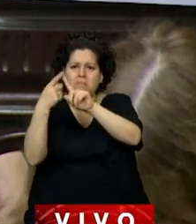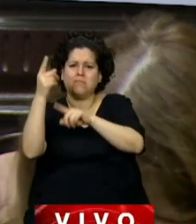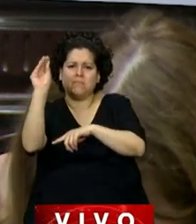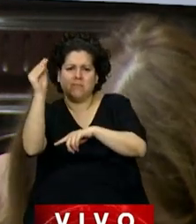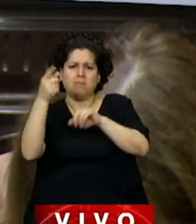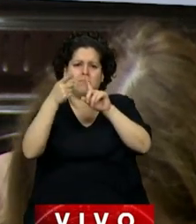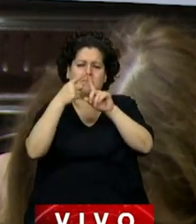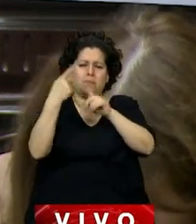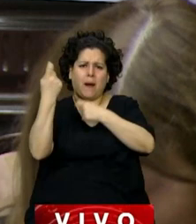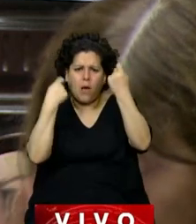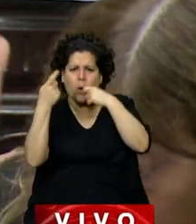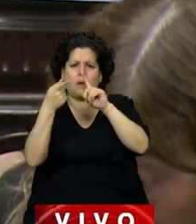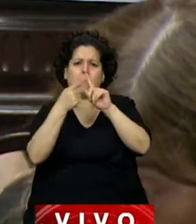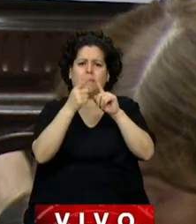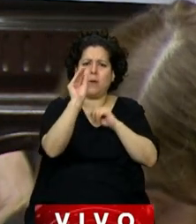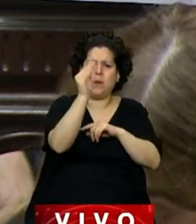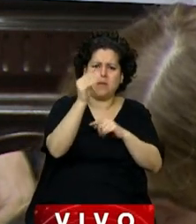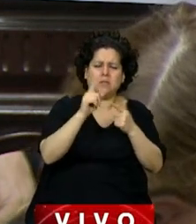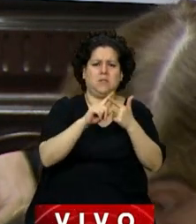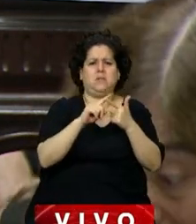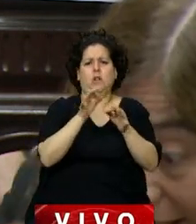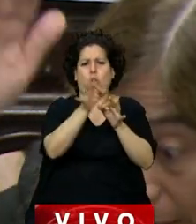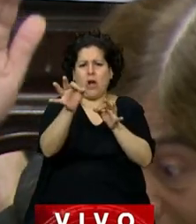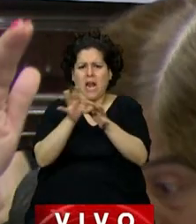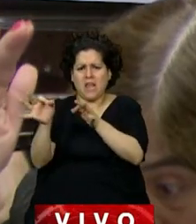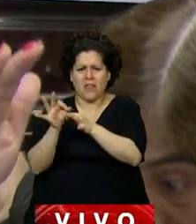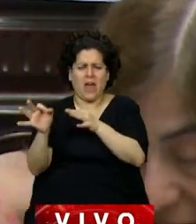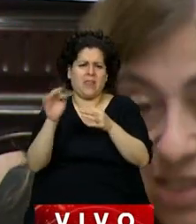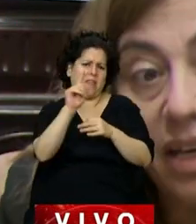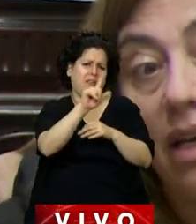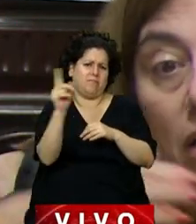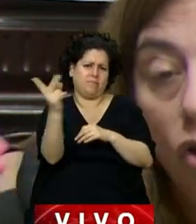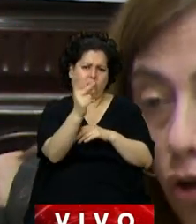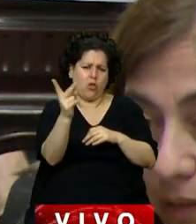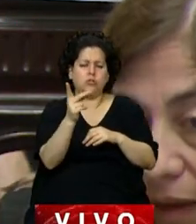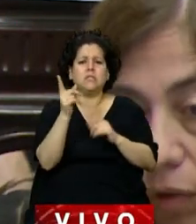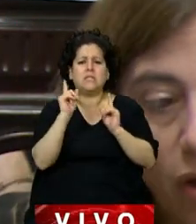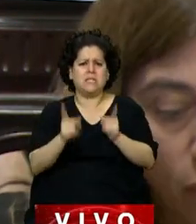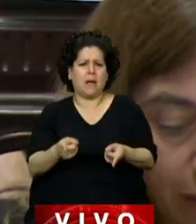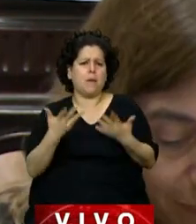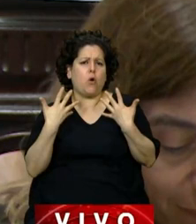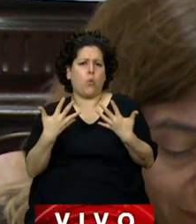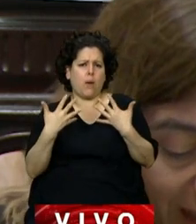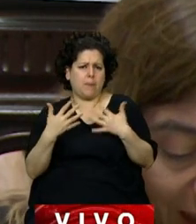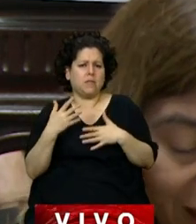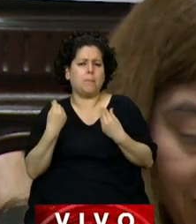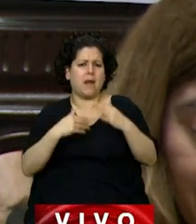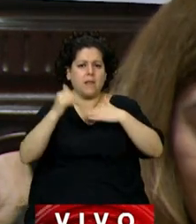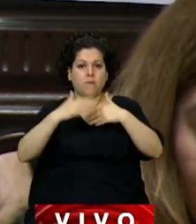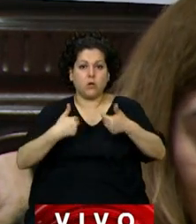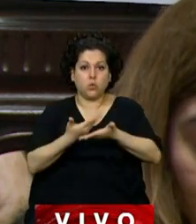San Javier, Puerto Javier, Alba Posse, Puerto Maguá, Candelaria, Campichuelo. Y obviamente la infraestructura